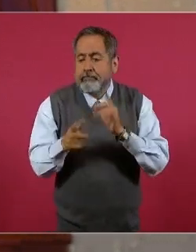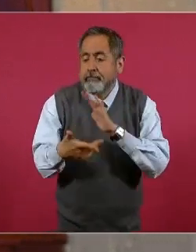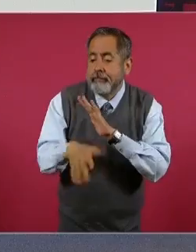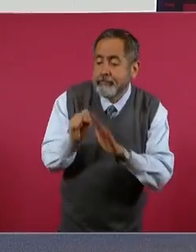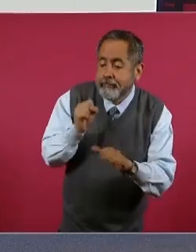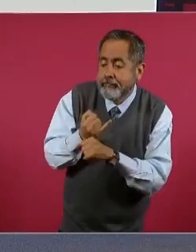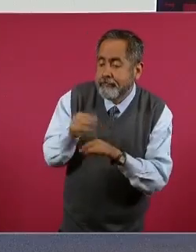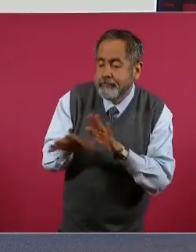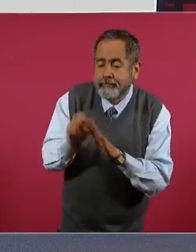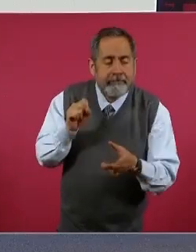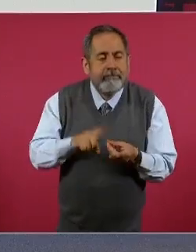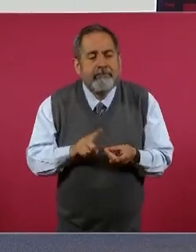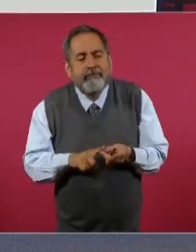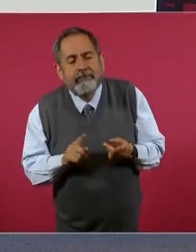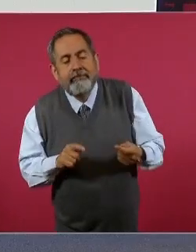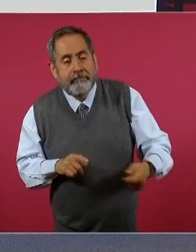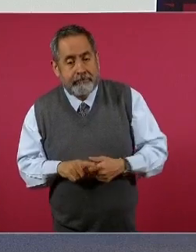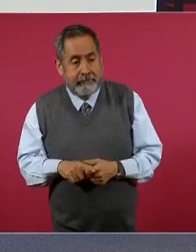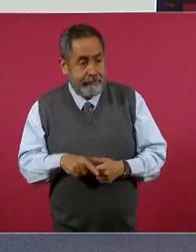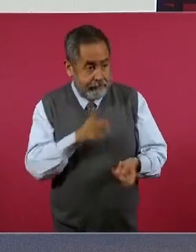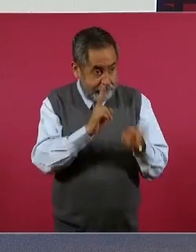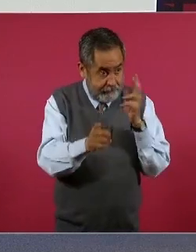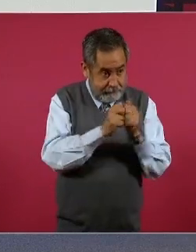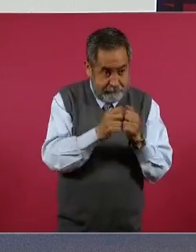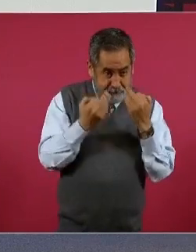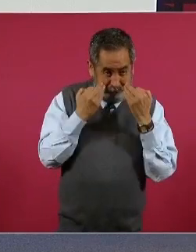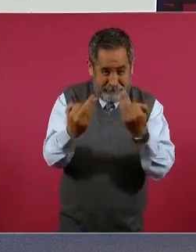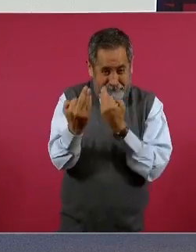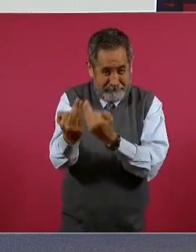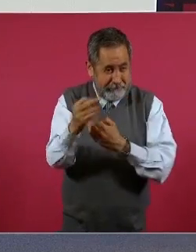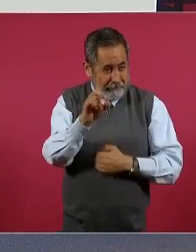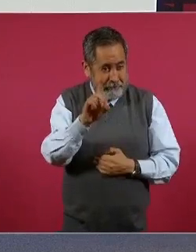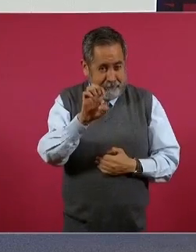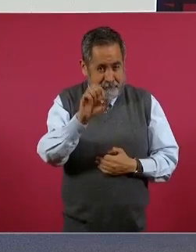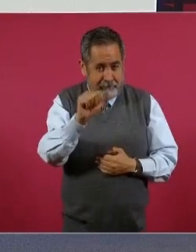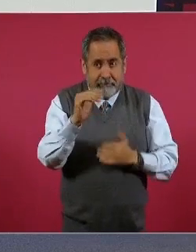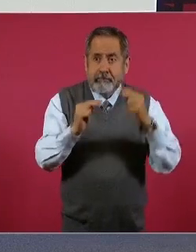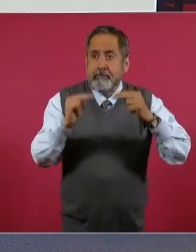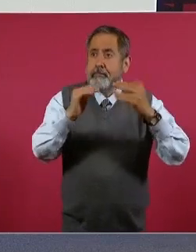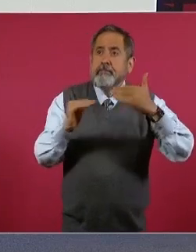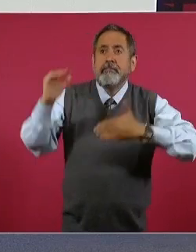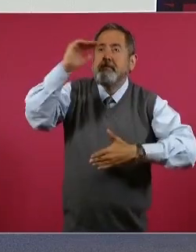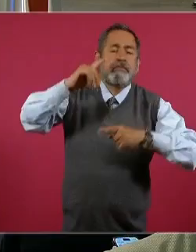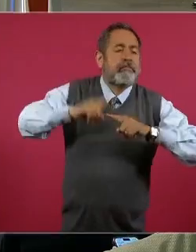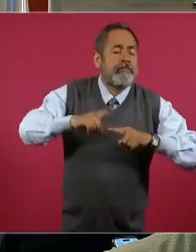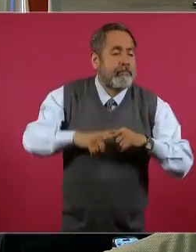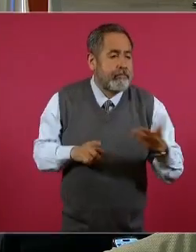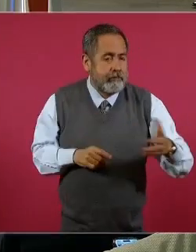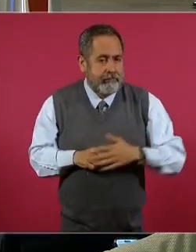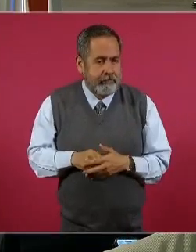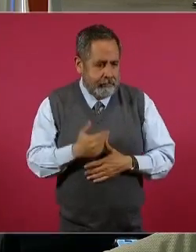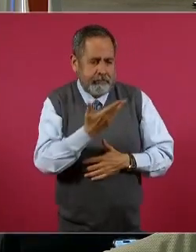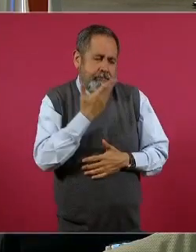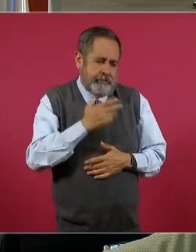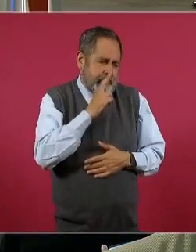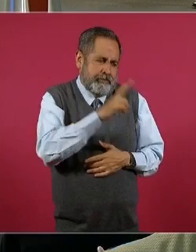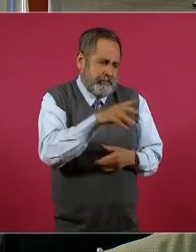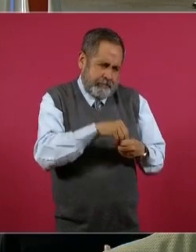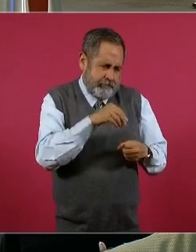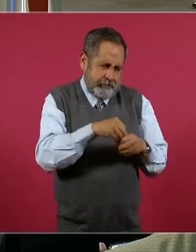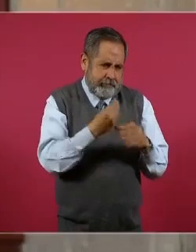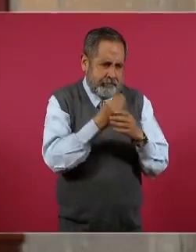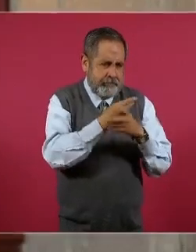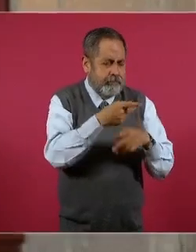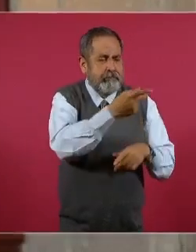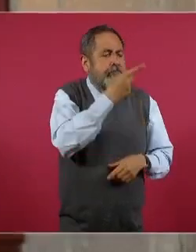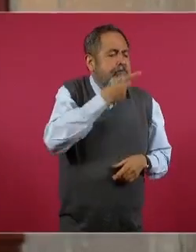información? ¿Hablaste con agentes de la DEA? ¿De qué nivel? Ya sé que no puedes revelar tus fuentes,